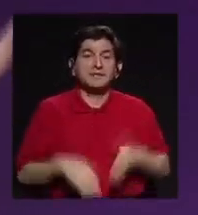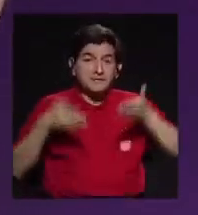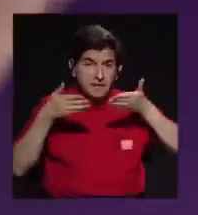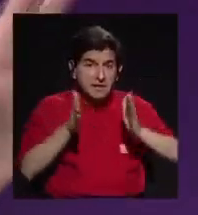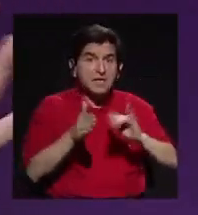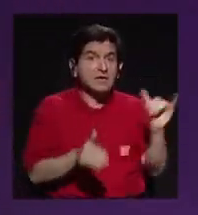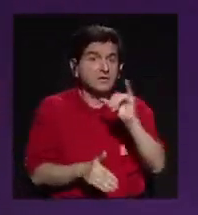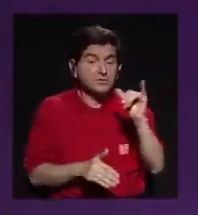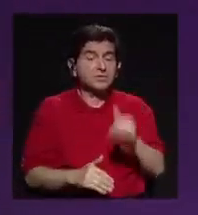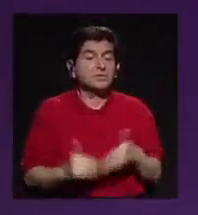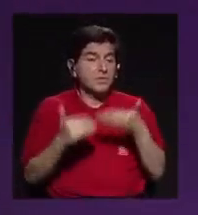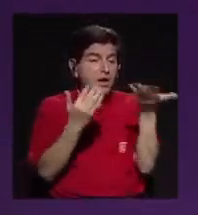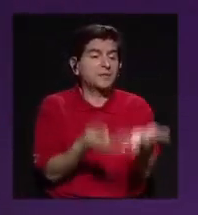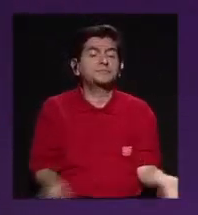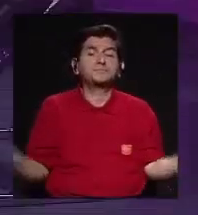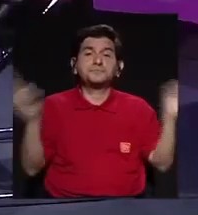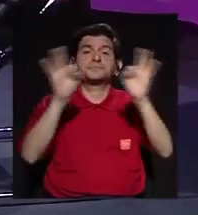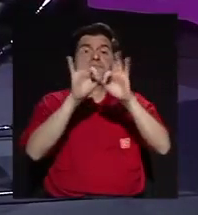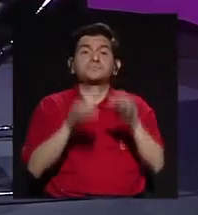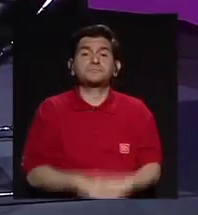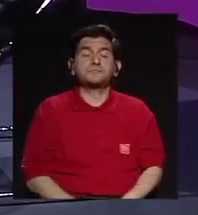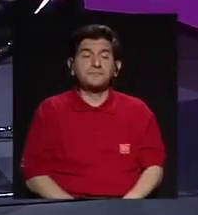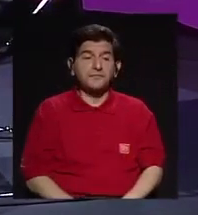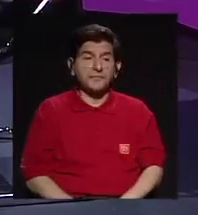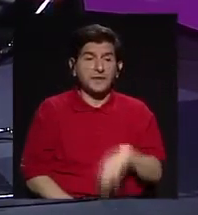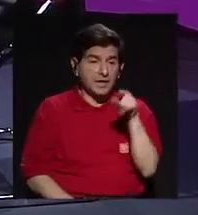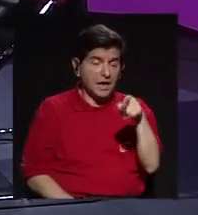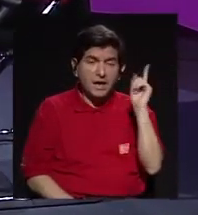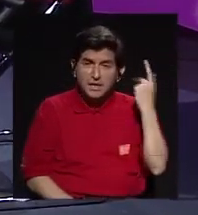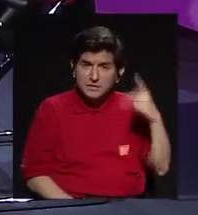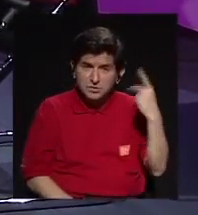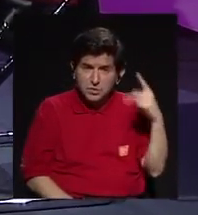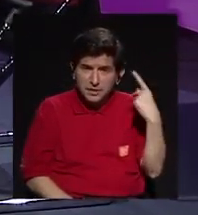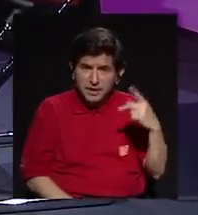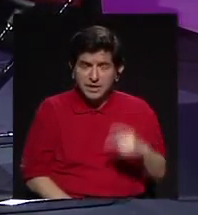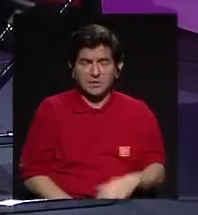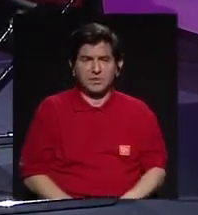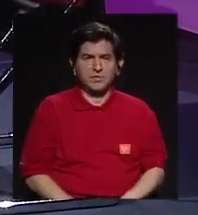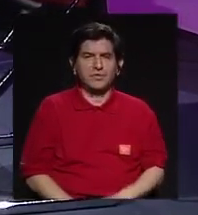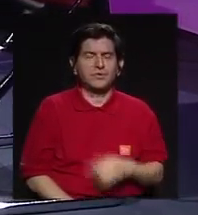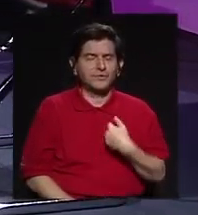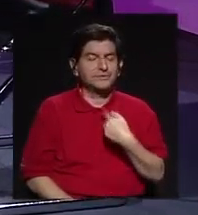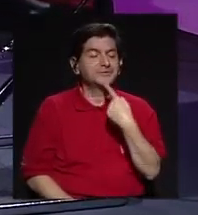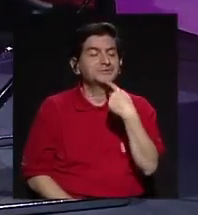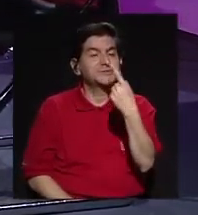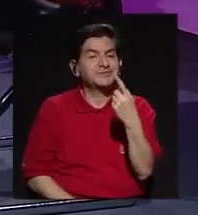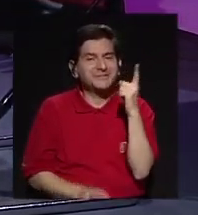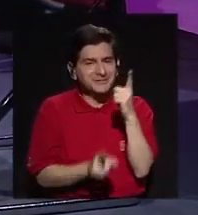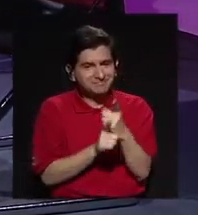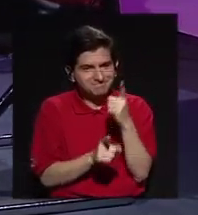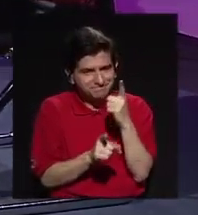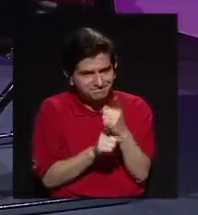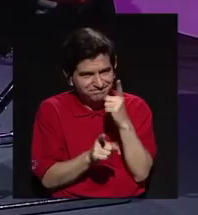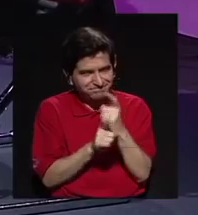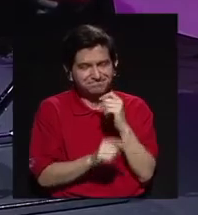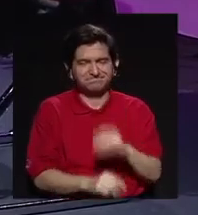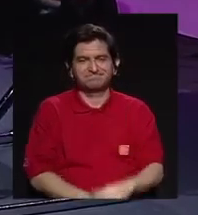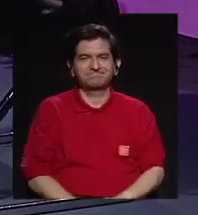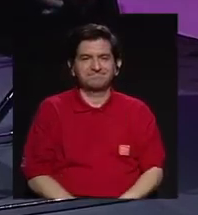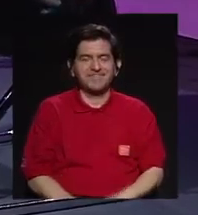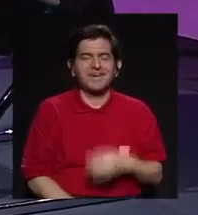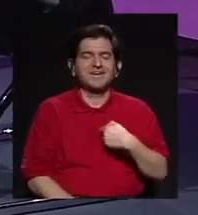también se convierten en un elemento muy importante. Sí, pero esos hijos están siendo amenazados. Bueno, es que a eso iba yo, porque efectivamente, ¿verdad?